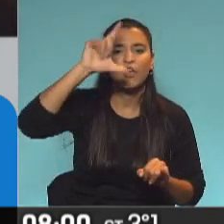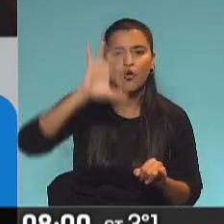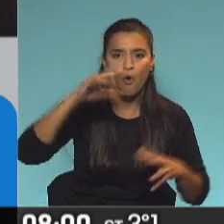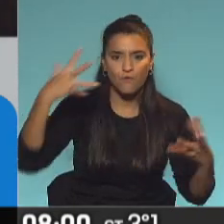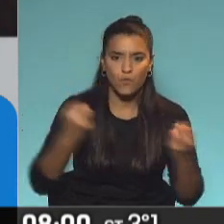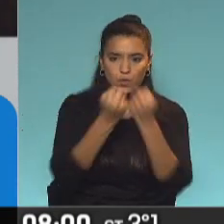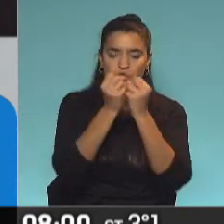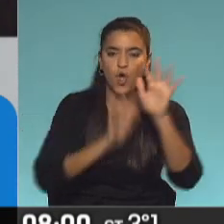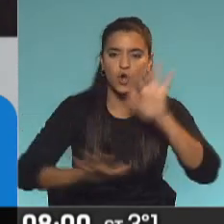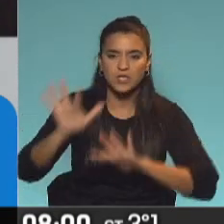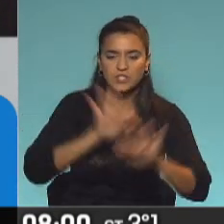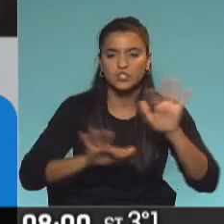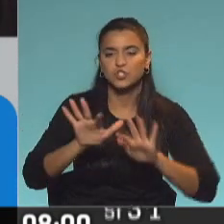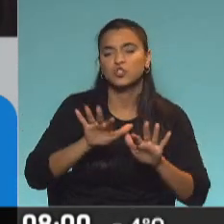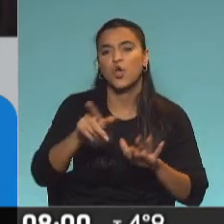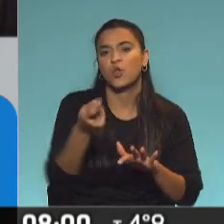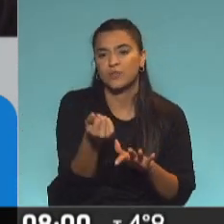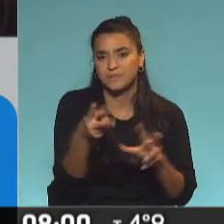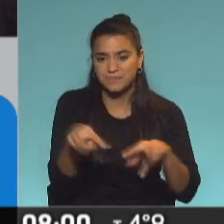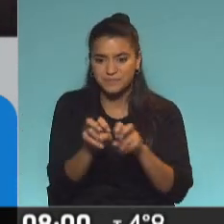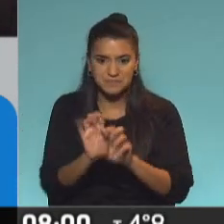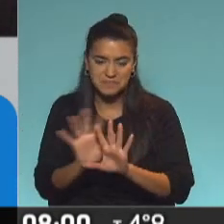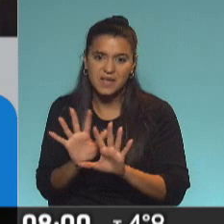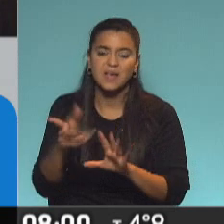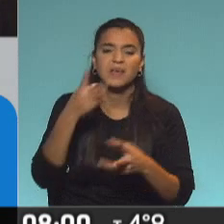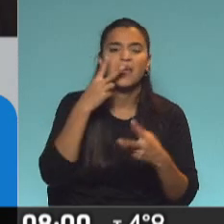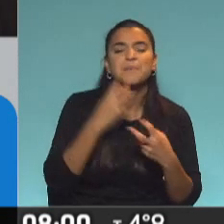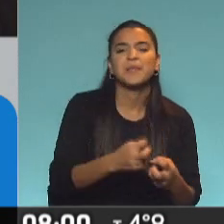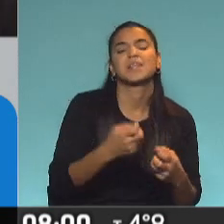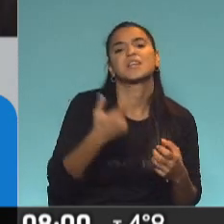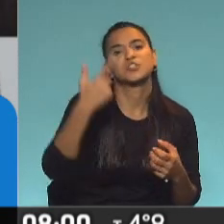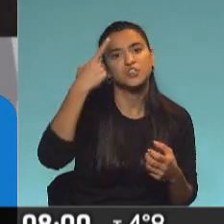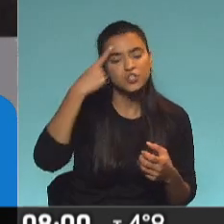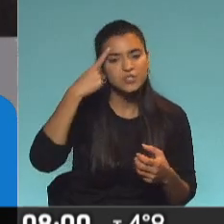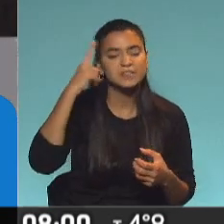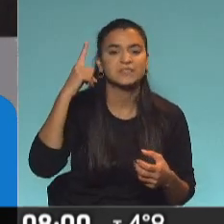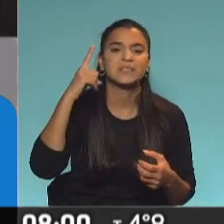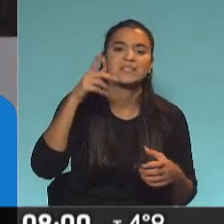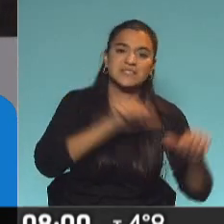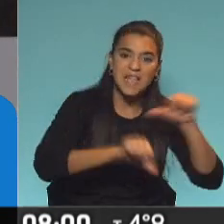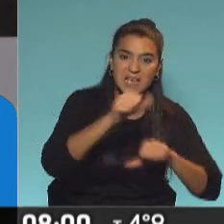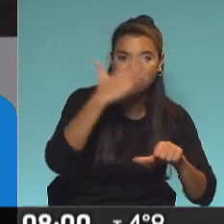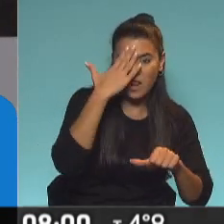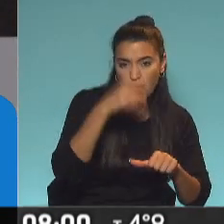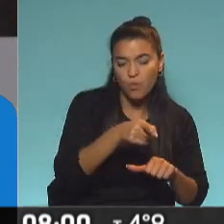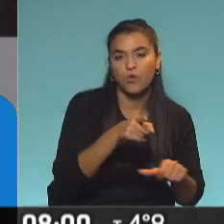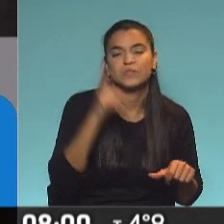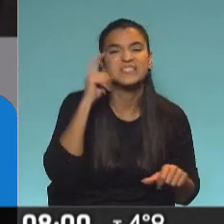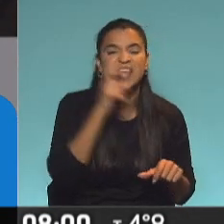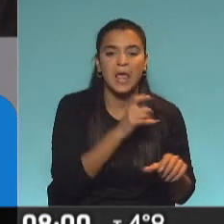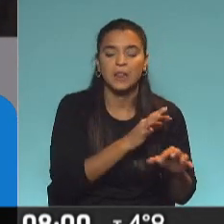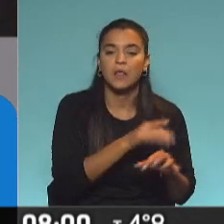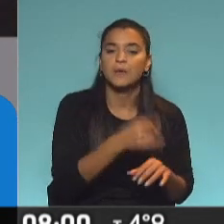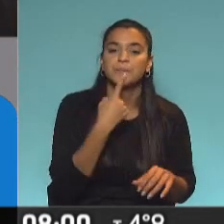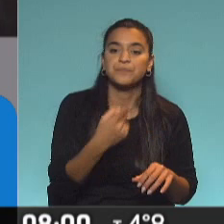una organización sin fines de lucro que apoya la investigación en neurociencias, en neurología y psiquiatría, y el jefe